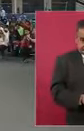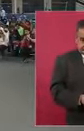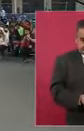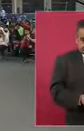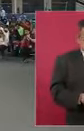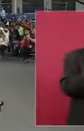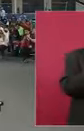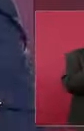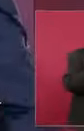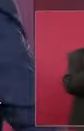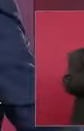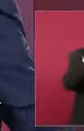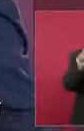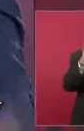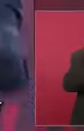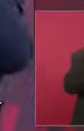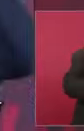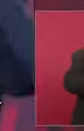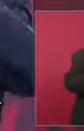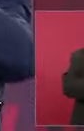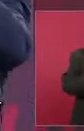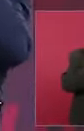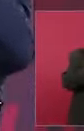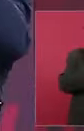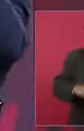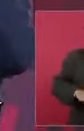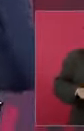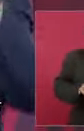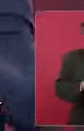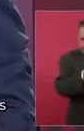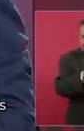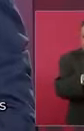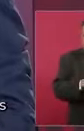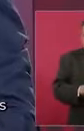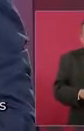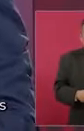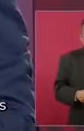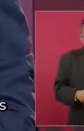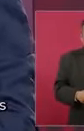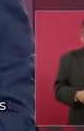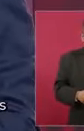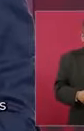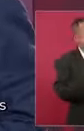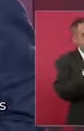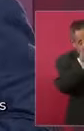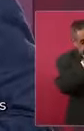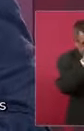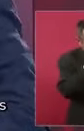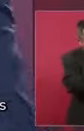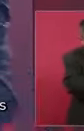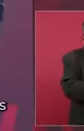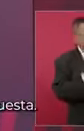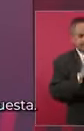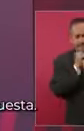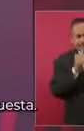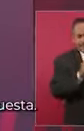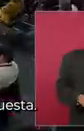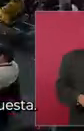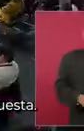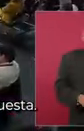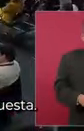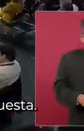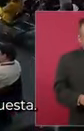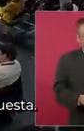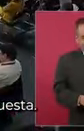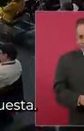las reglas, que todos puedan ahí participar y no les voy a cobrar derecho de autor